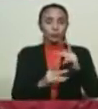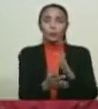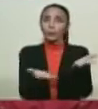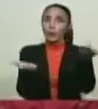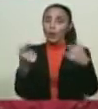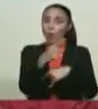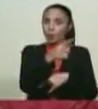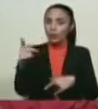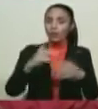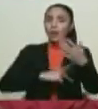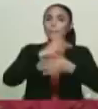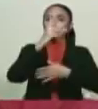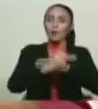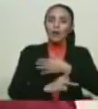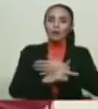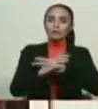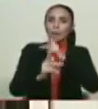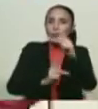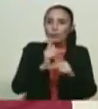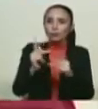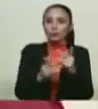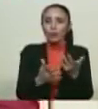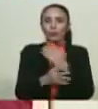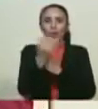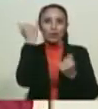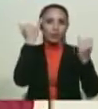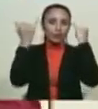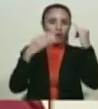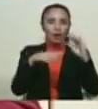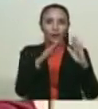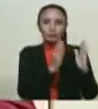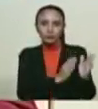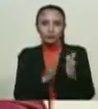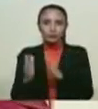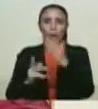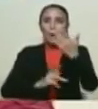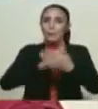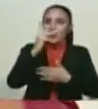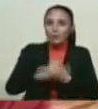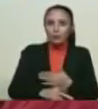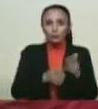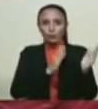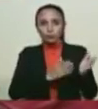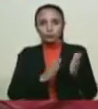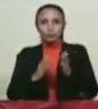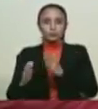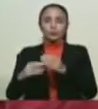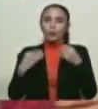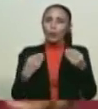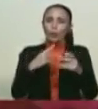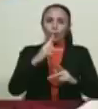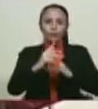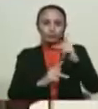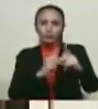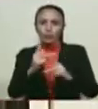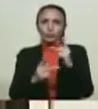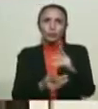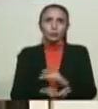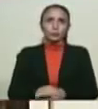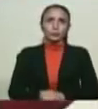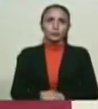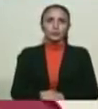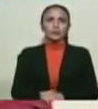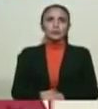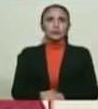productivo. Wilmer Castro Soteldo, tú que eres un hombre organizado, estratega, planificador. Y el profe, que es un metodólogo